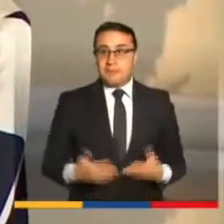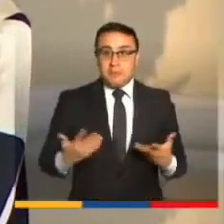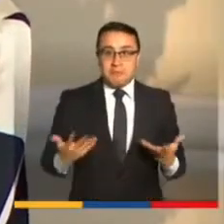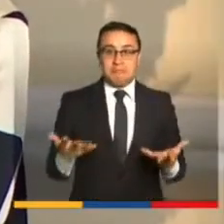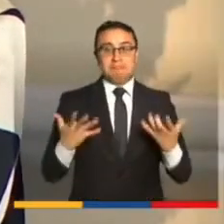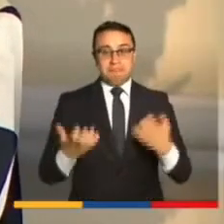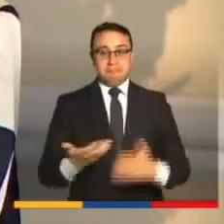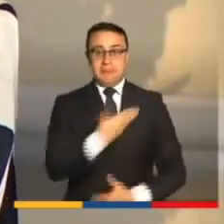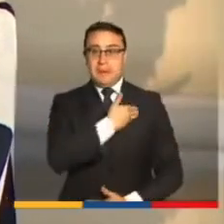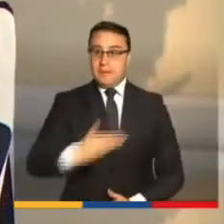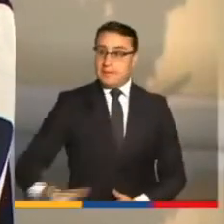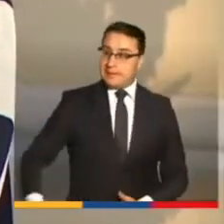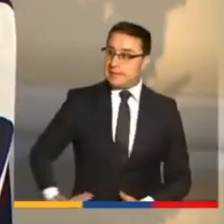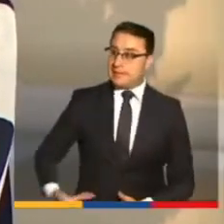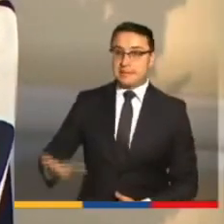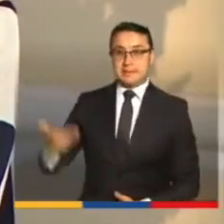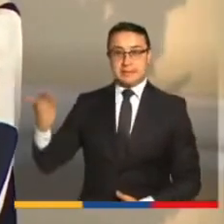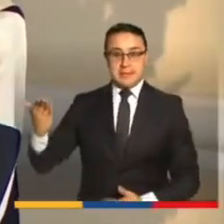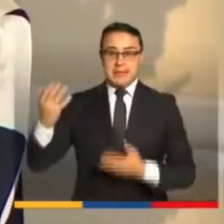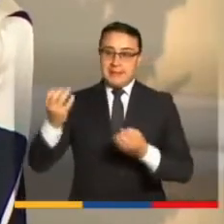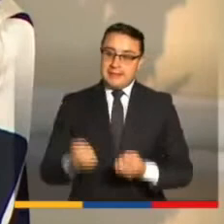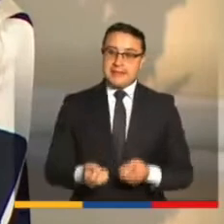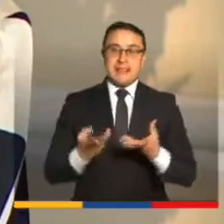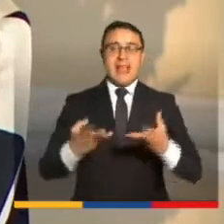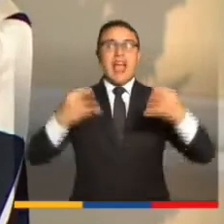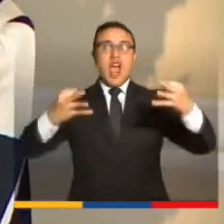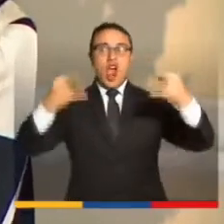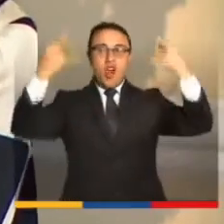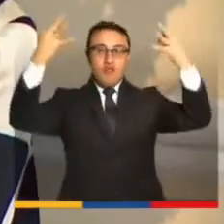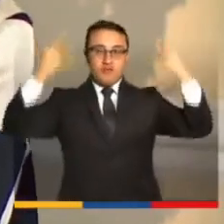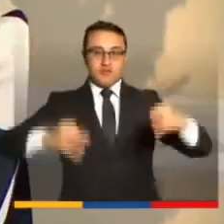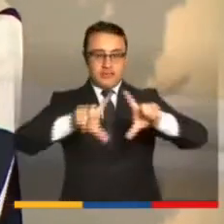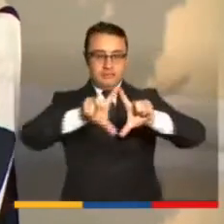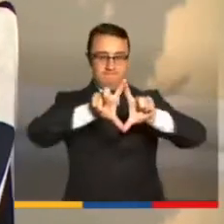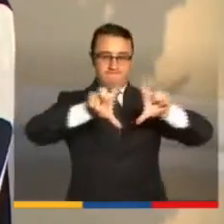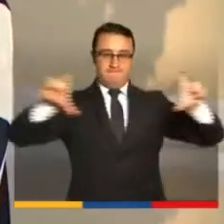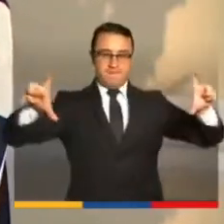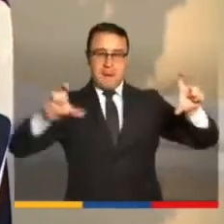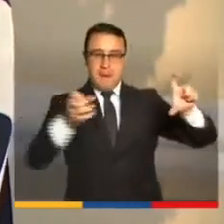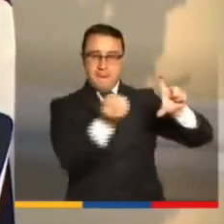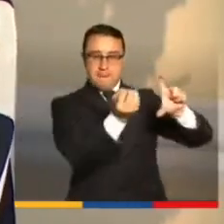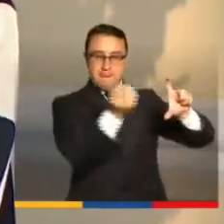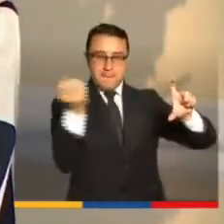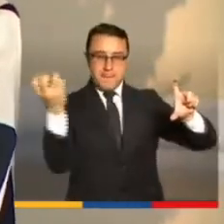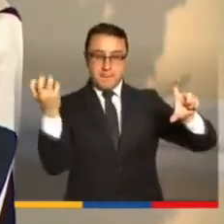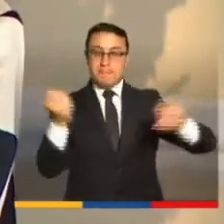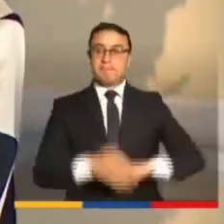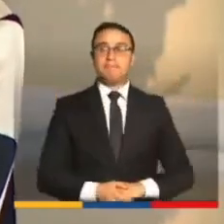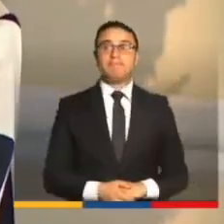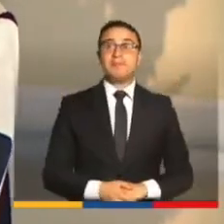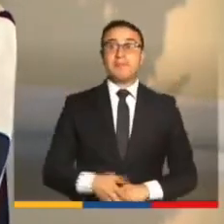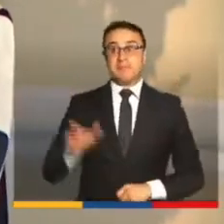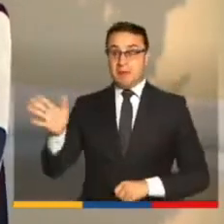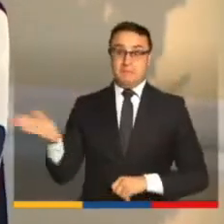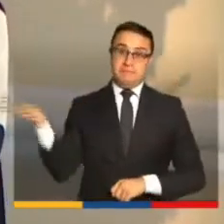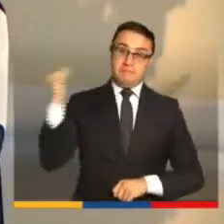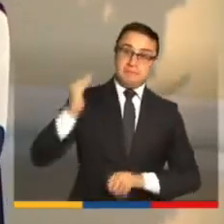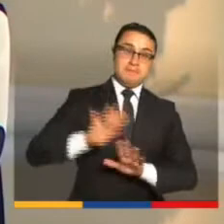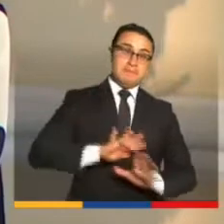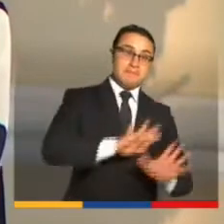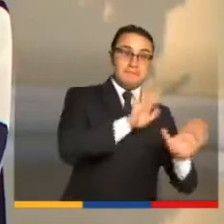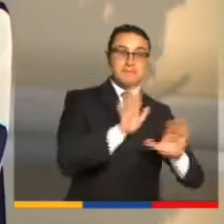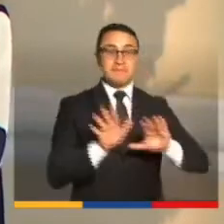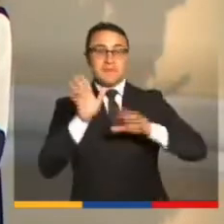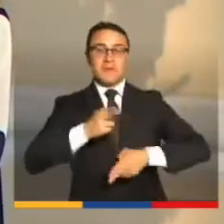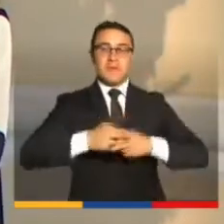señor presidente Gustavo Petro a hacer la entrega oficial de los respectivos cheques. Llamamos entonces a la guardameta de la selección Luis